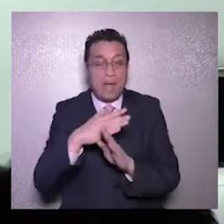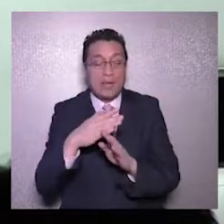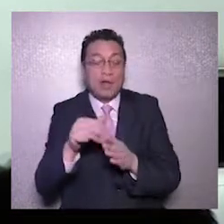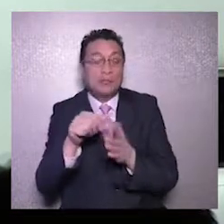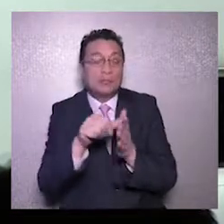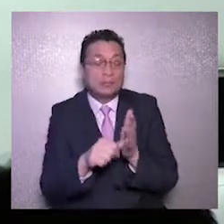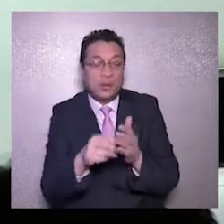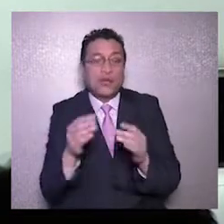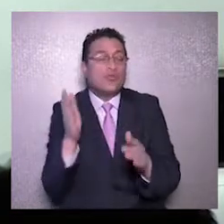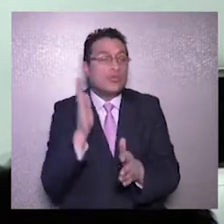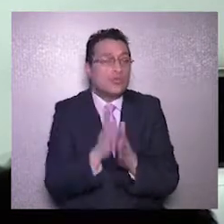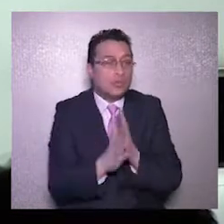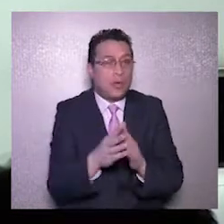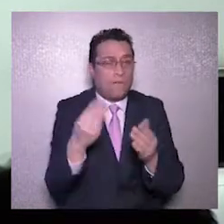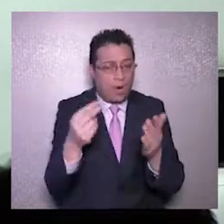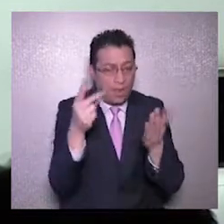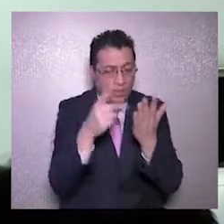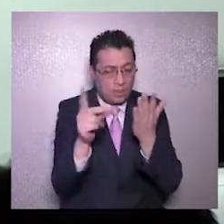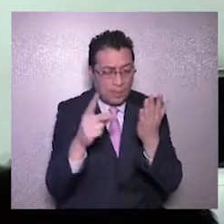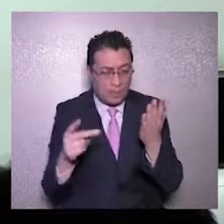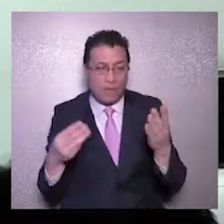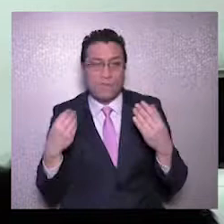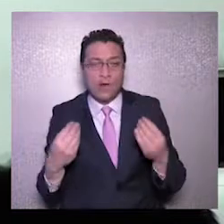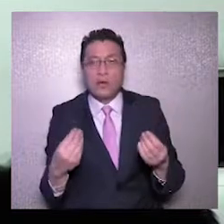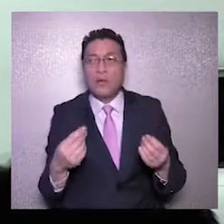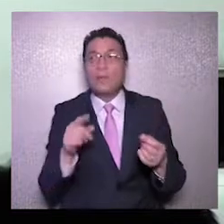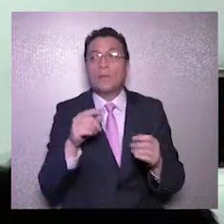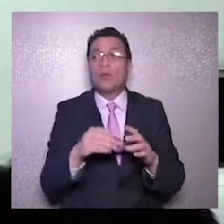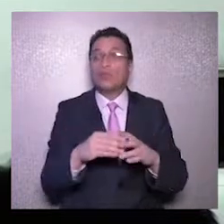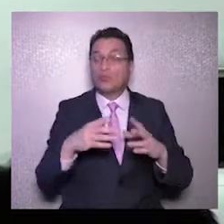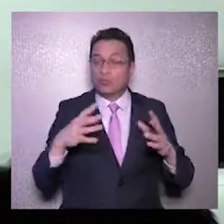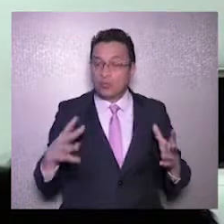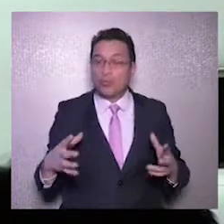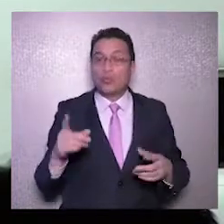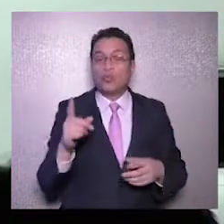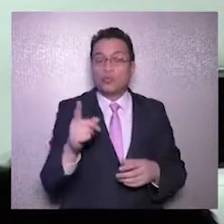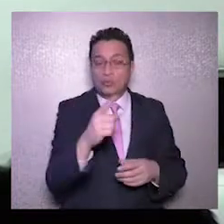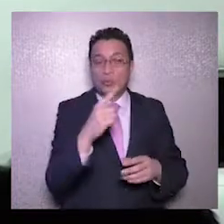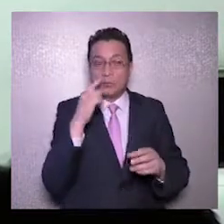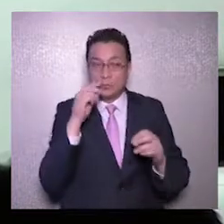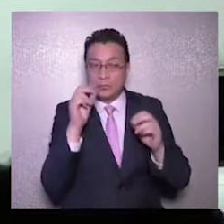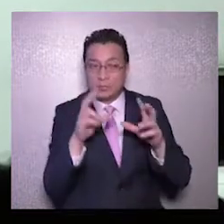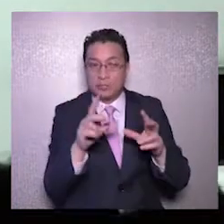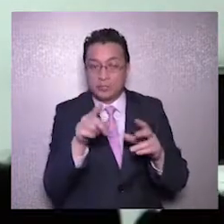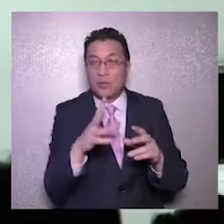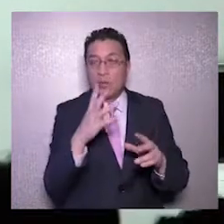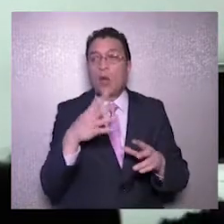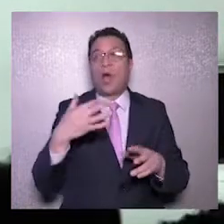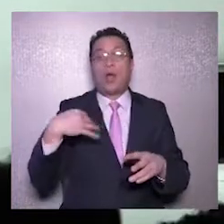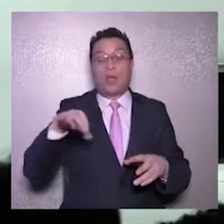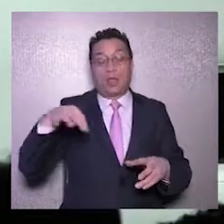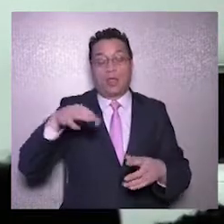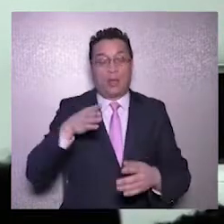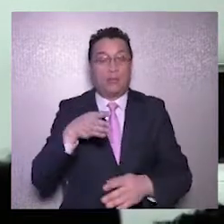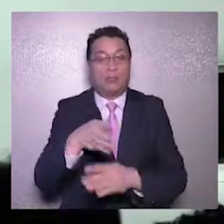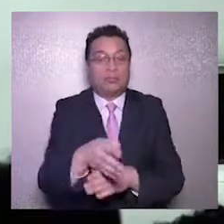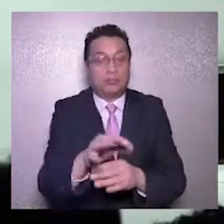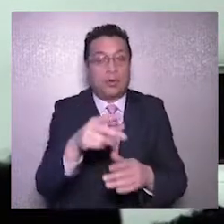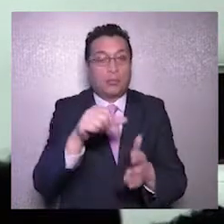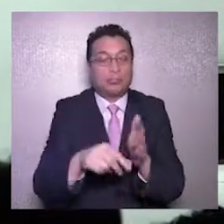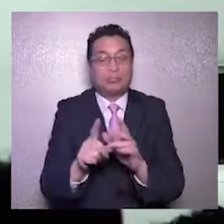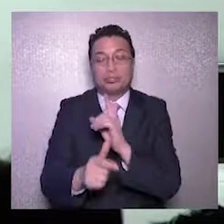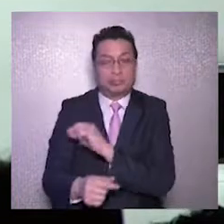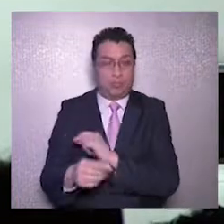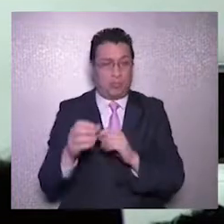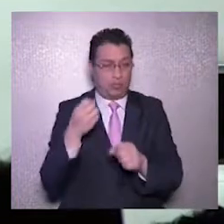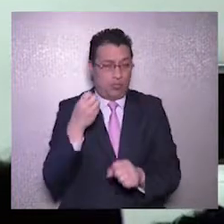oportuna cirugía, buenos diagnósticos oportunos. Gran parte de la atención se hace en forma ambulatoria hoy en día. Gran parte